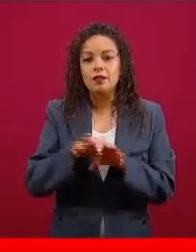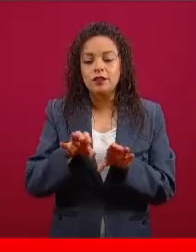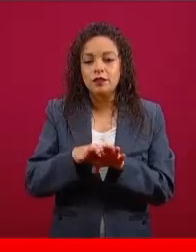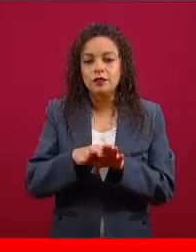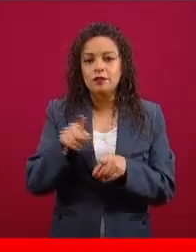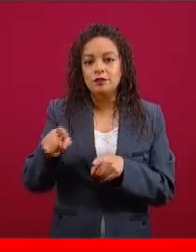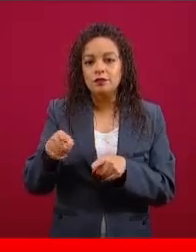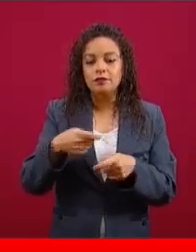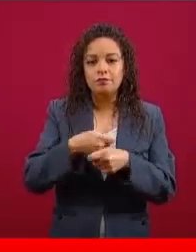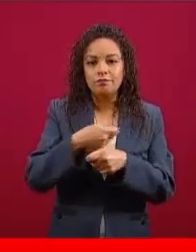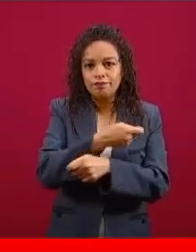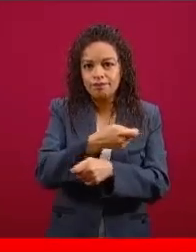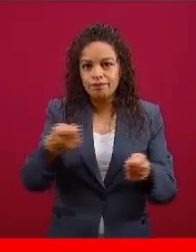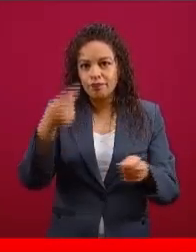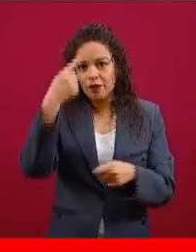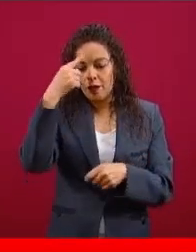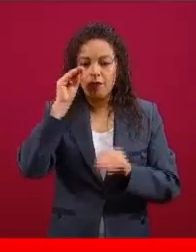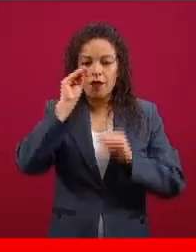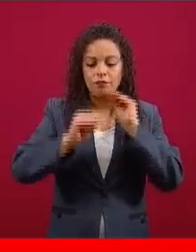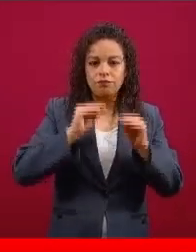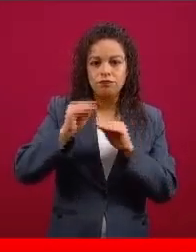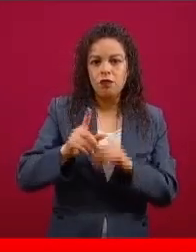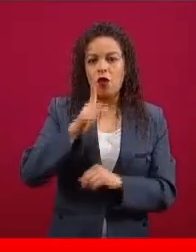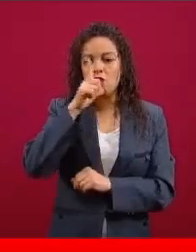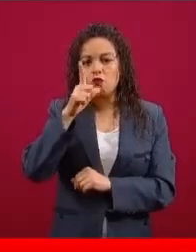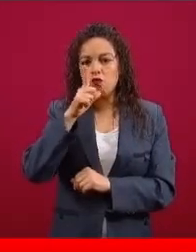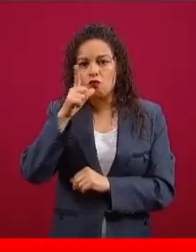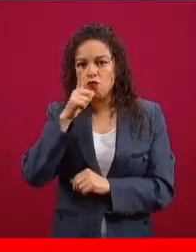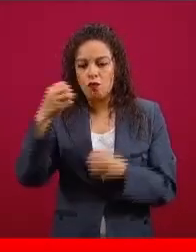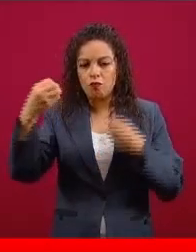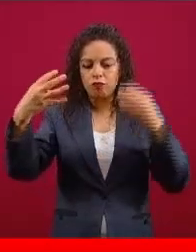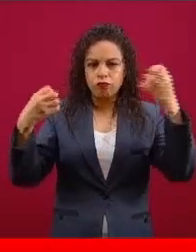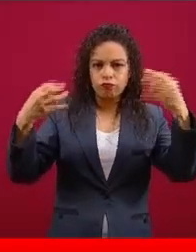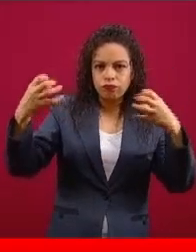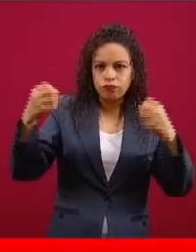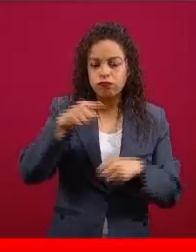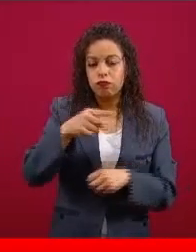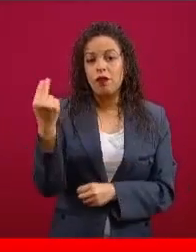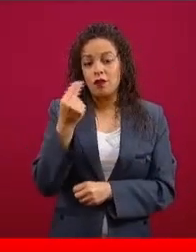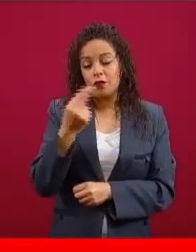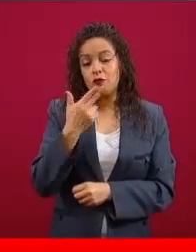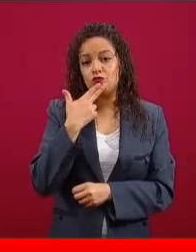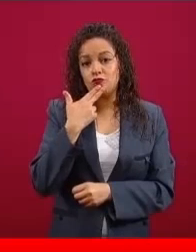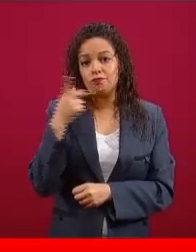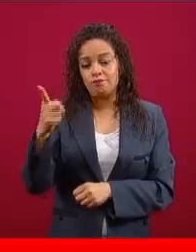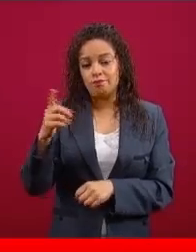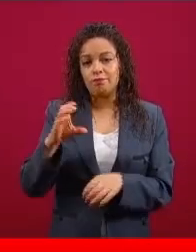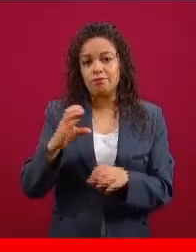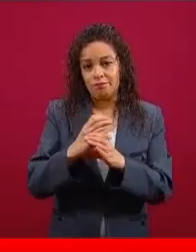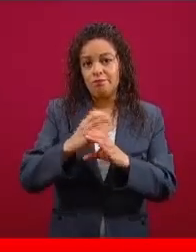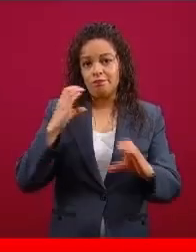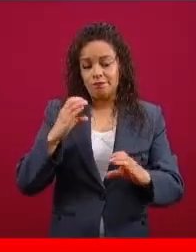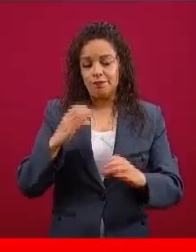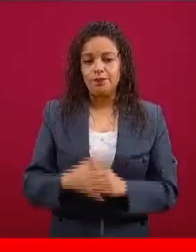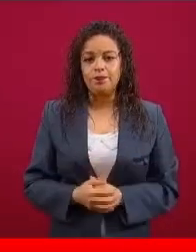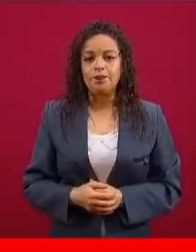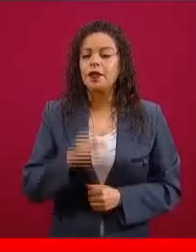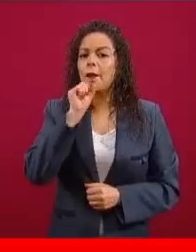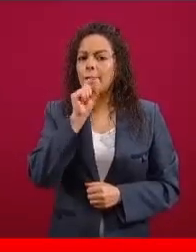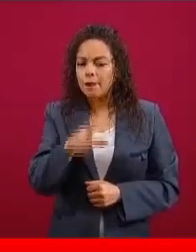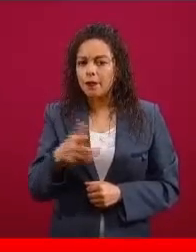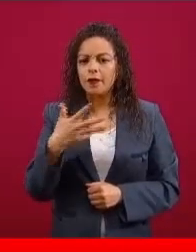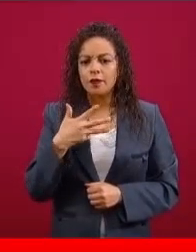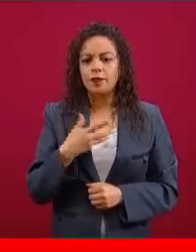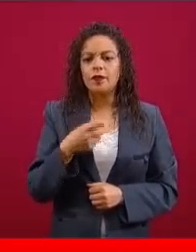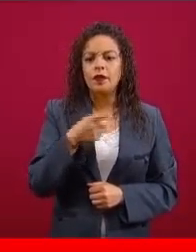las luces estroboscópicas que llevan estos vehículos también tenemos 112 camionetas